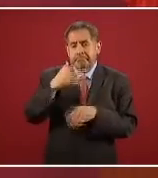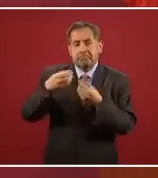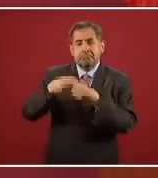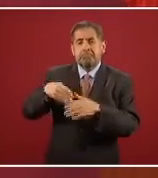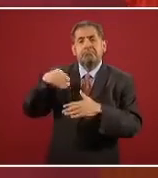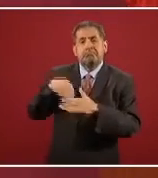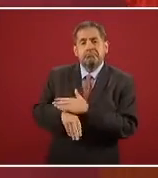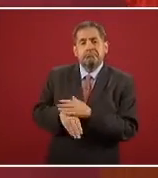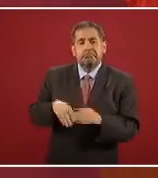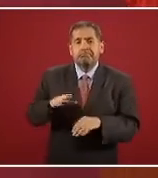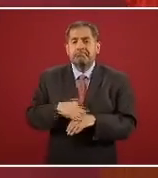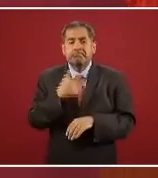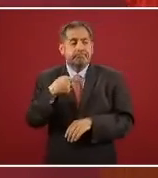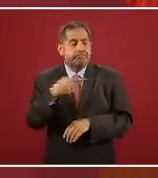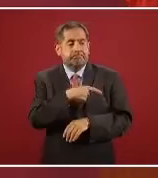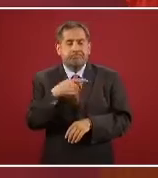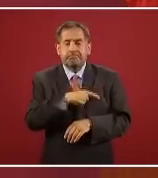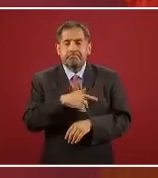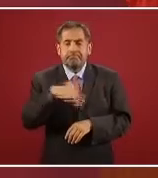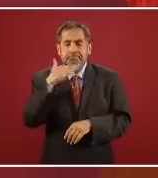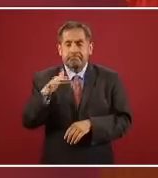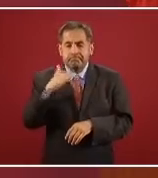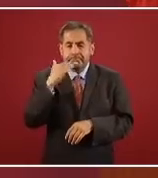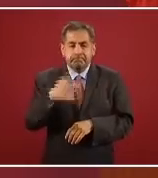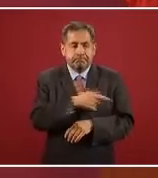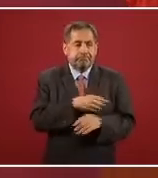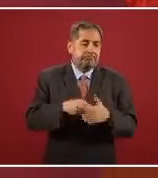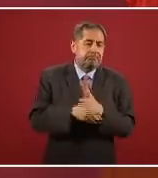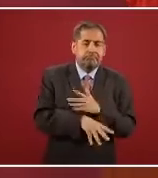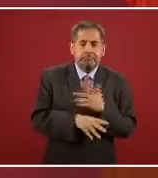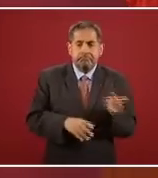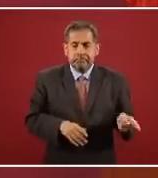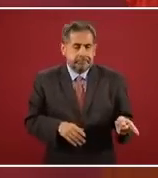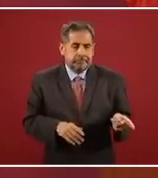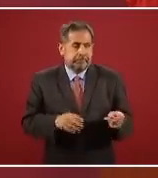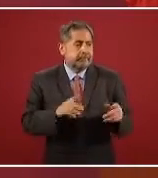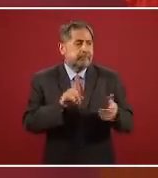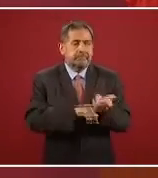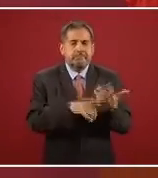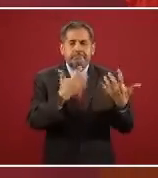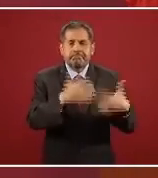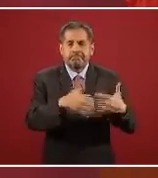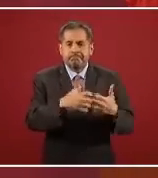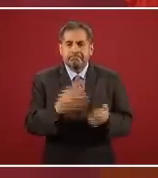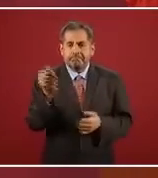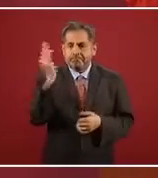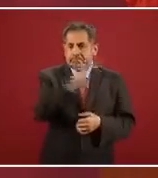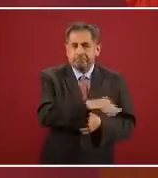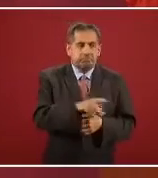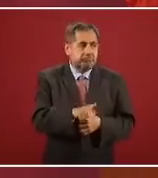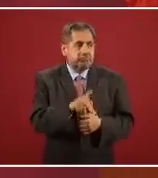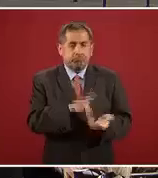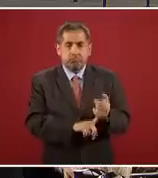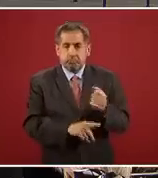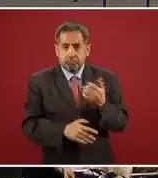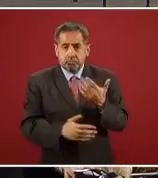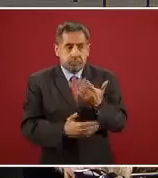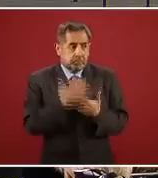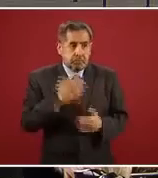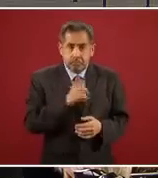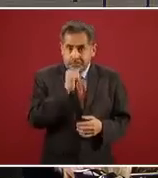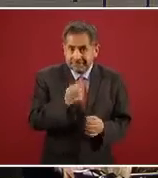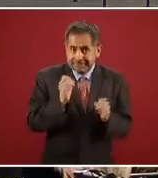en la necesidad de evitar los casos de corrupción, la generación de empresas fachada, y esto ha sido también llevado ya ante